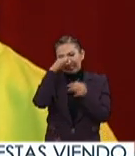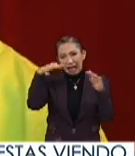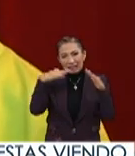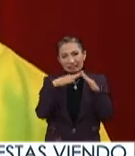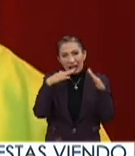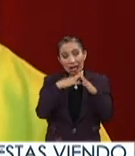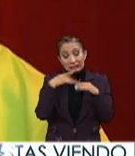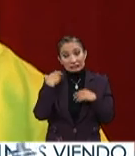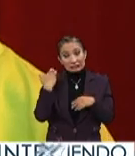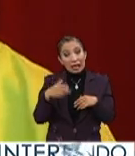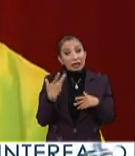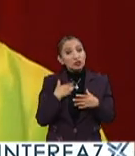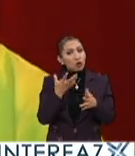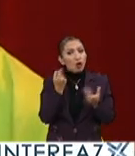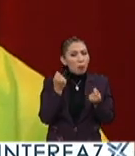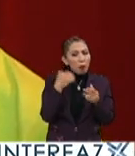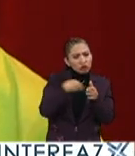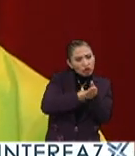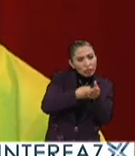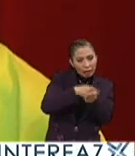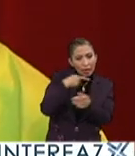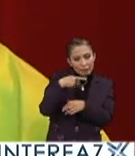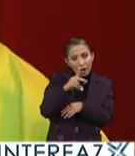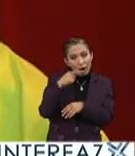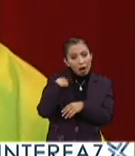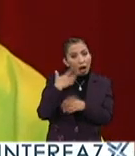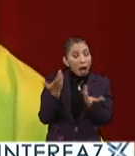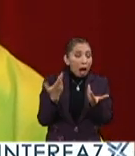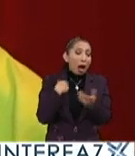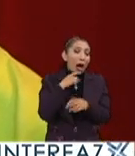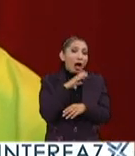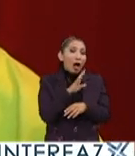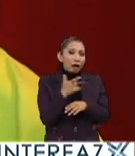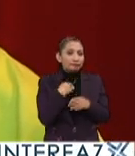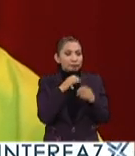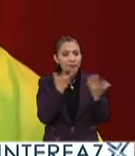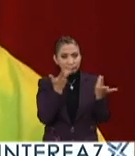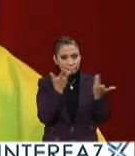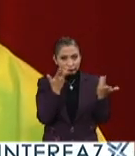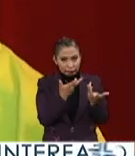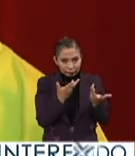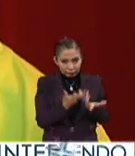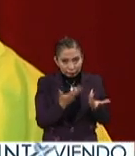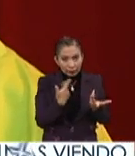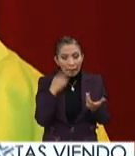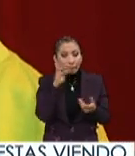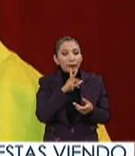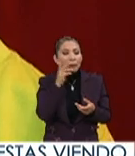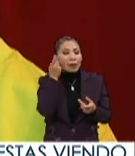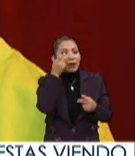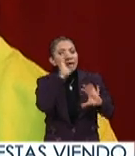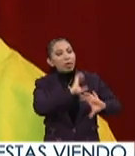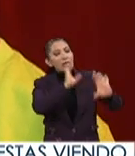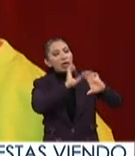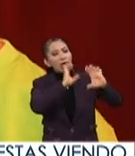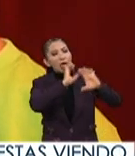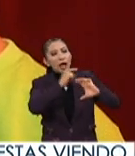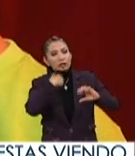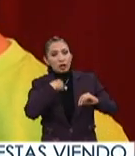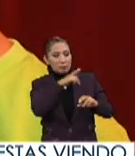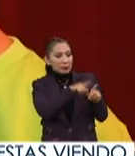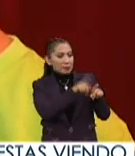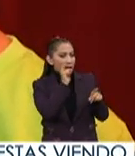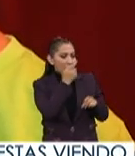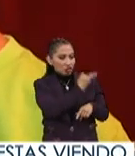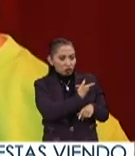casa y que era algo que no sabíamos y muy escondida, pero... Y ya nos hicieron las pruebas de canto, entré yo y mi